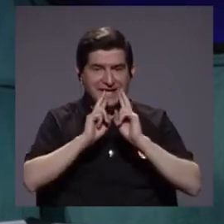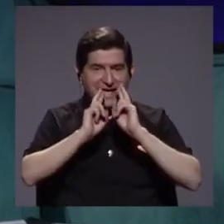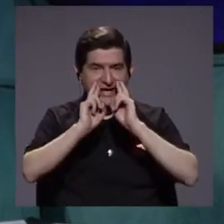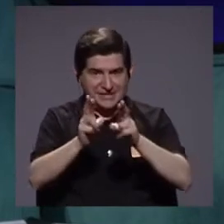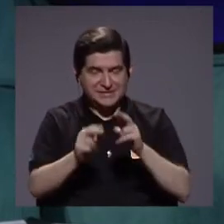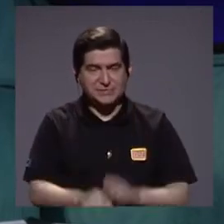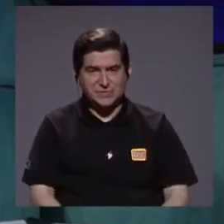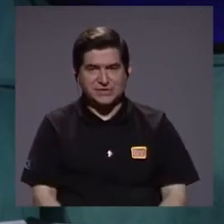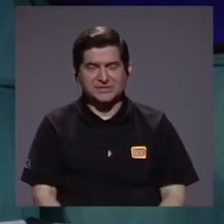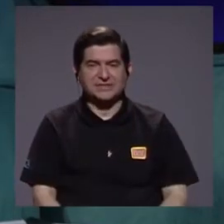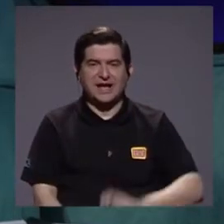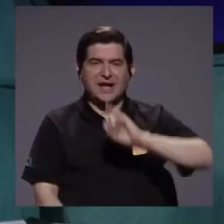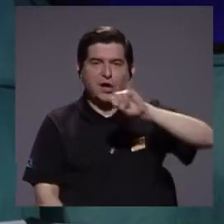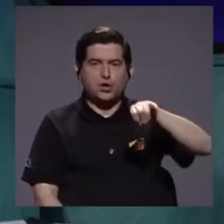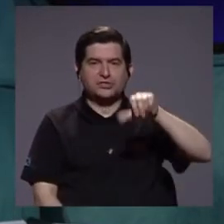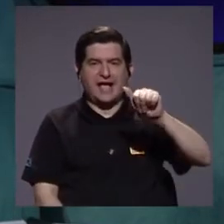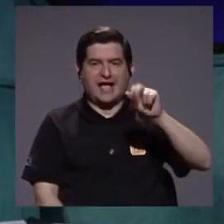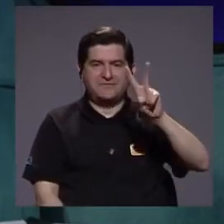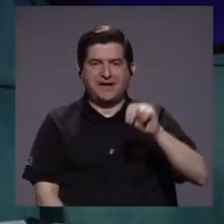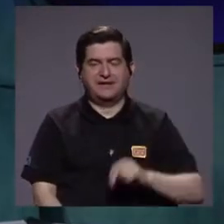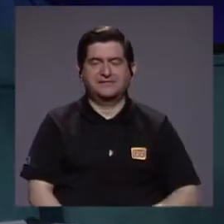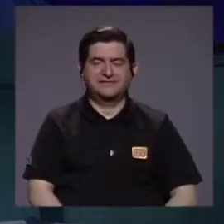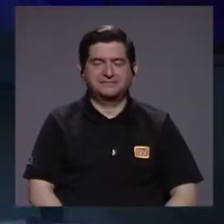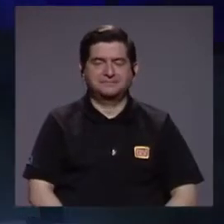respuesta del señor José Ángel Vargas.